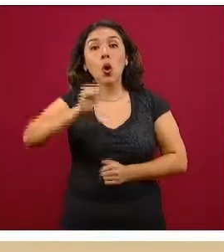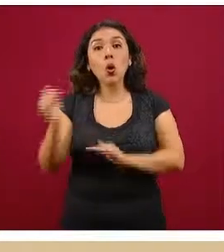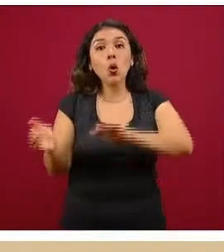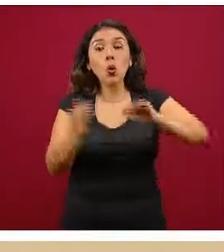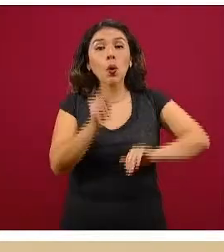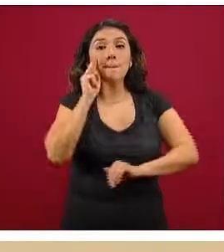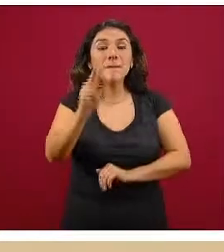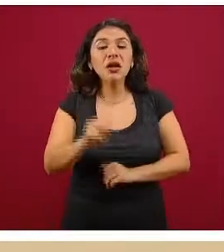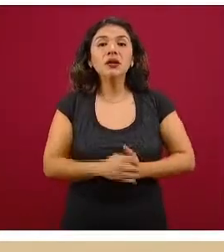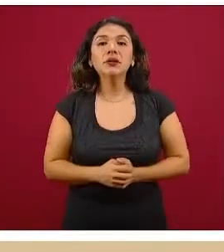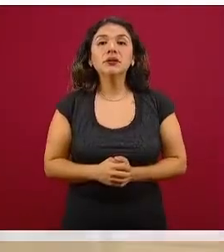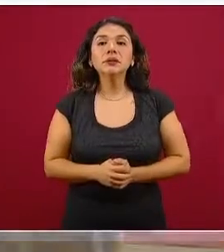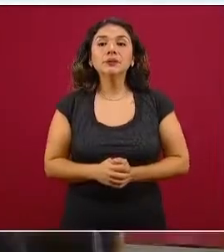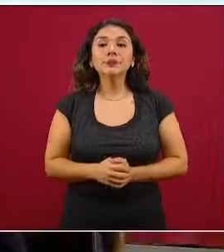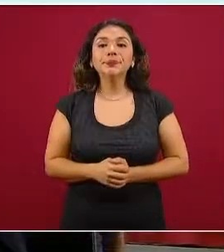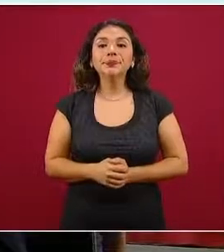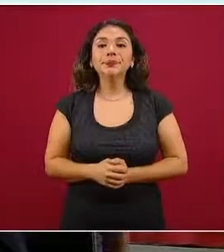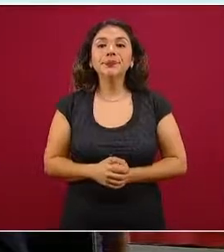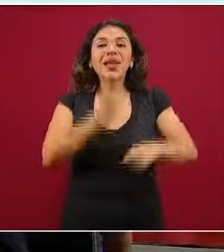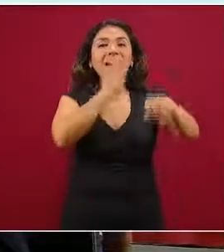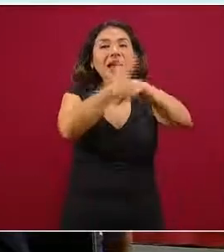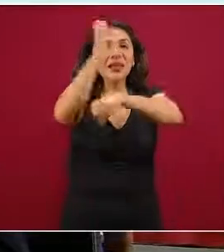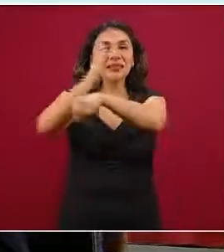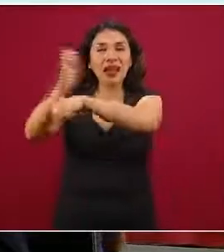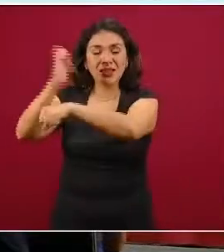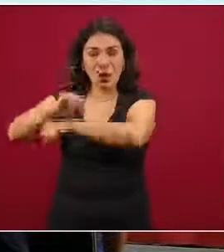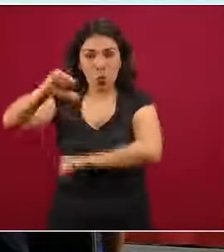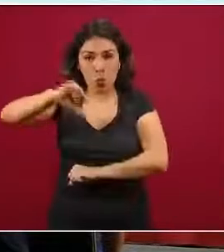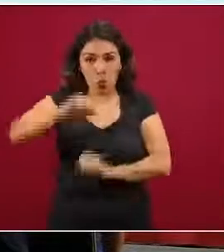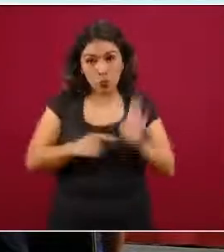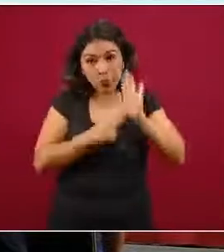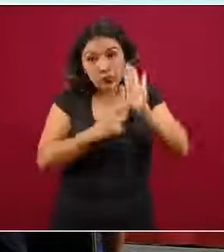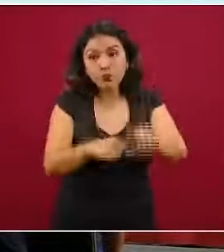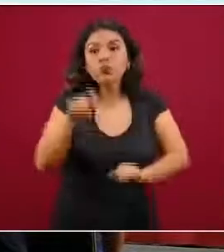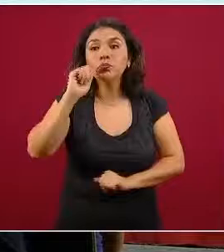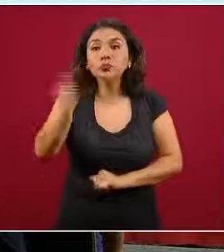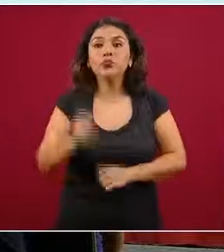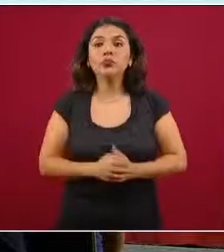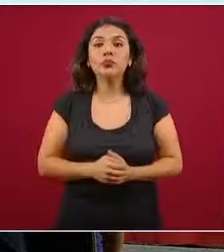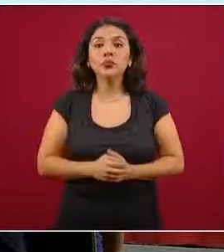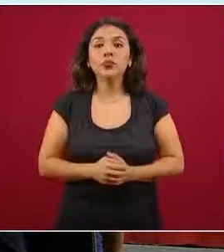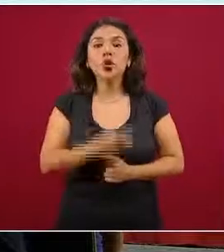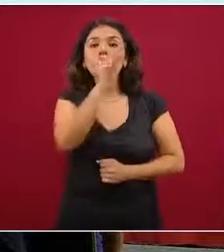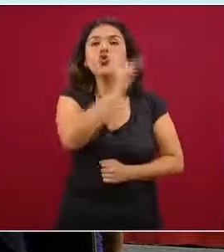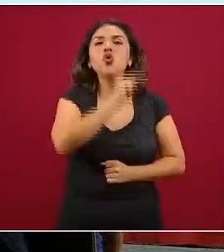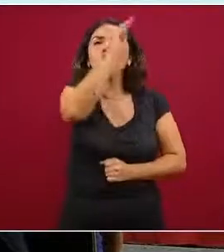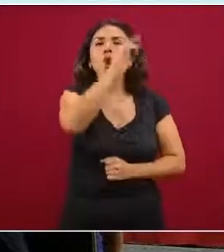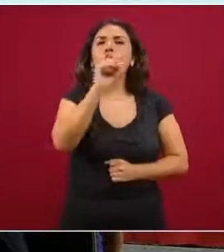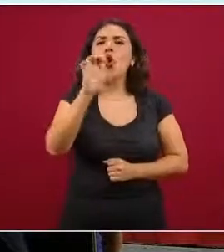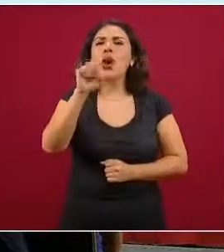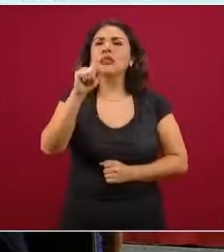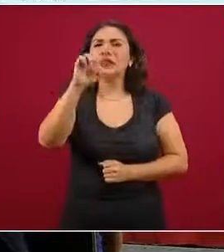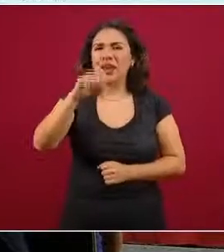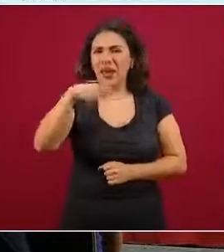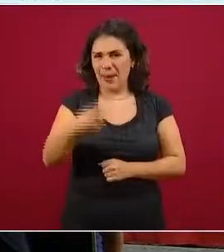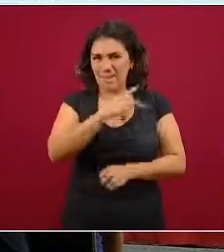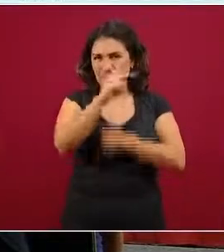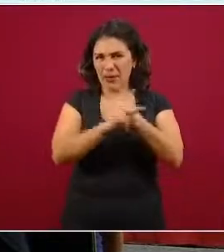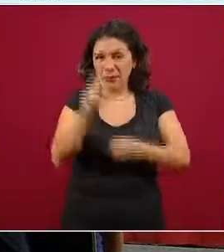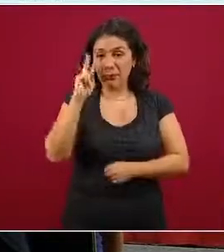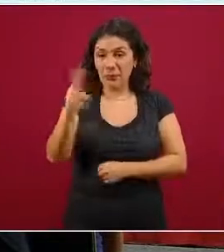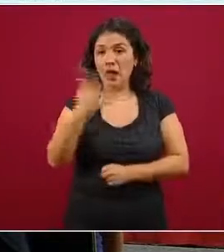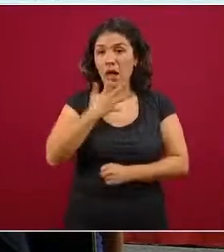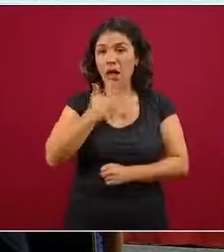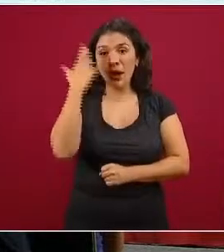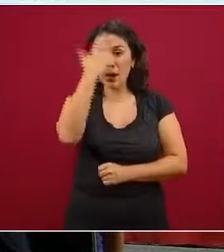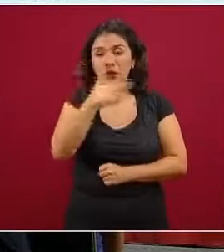los componentes estatales de esta tarde. Vamos a irnos ahora al noroeste del país y vamos a revisar